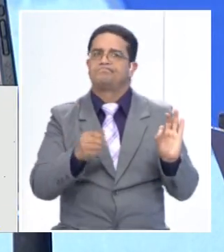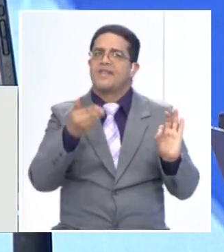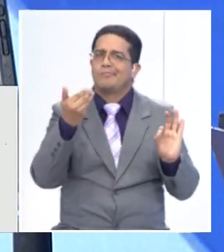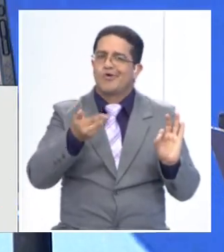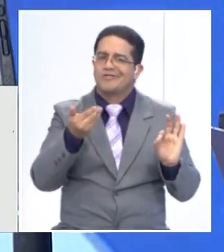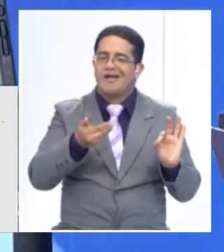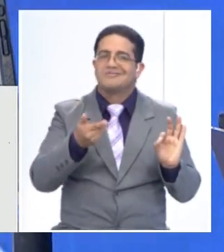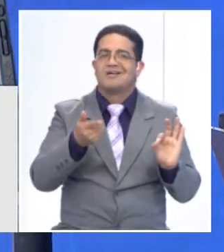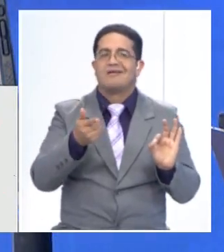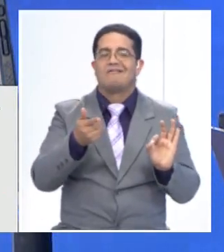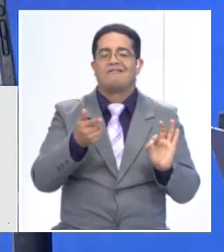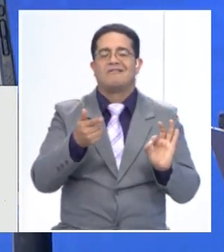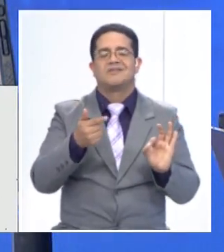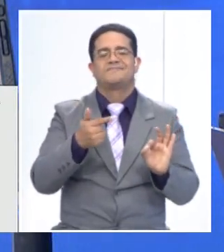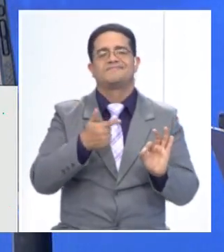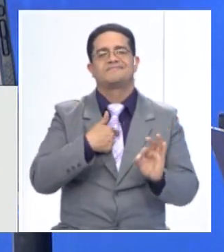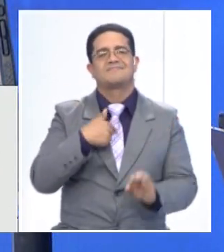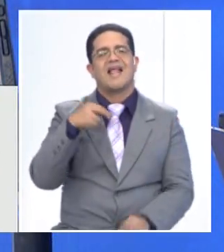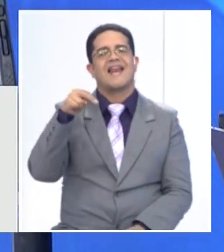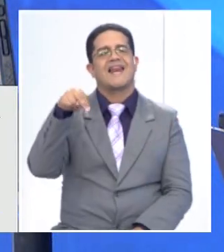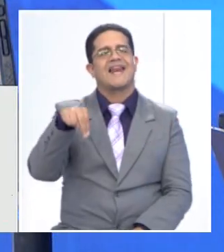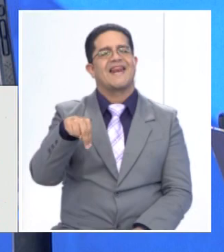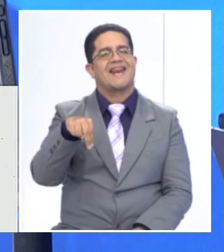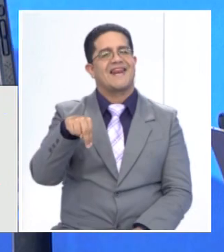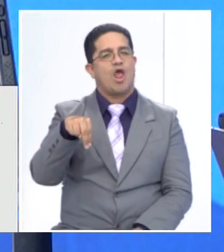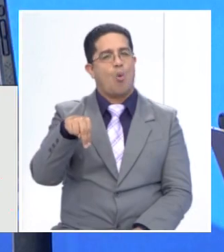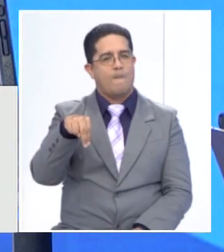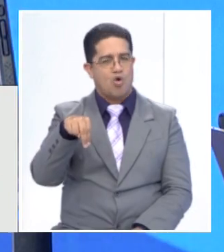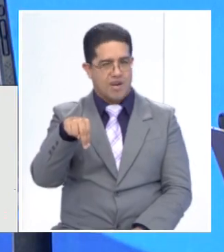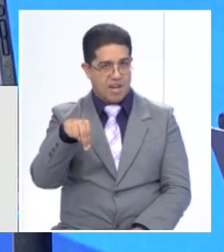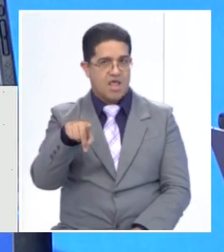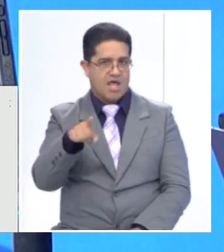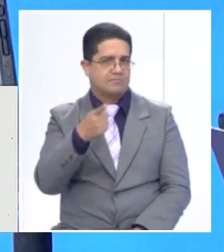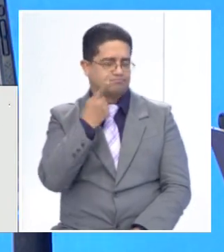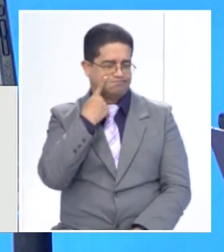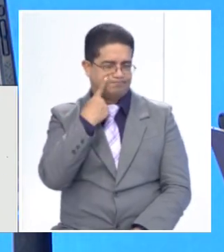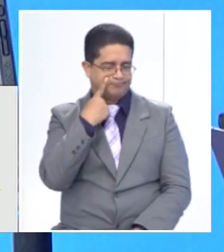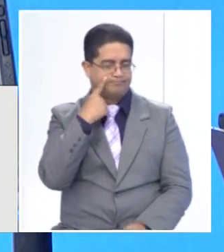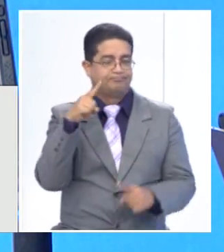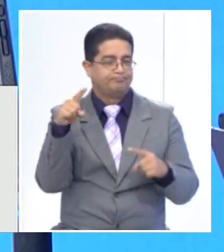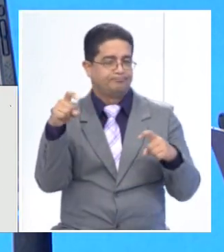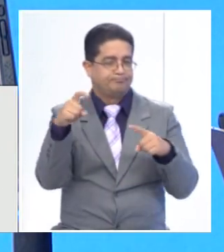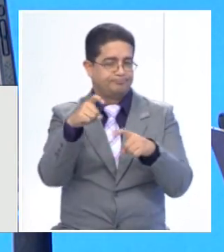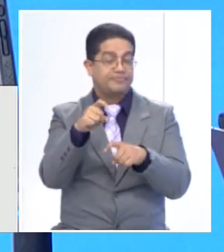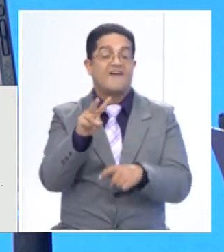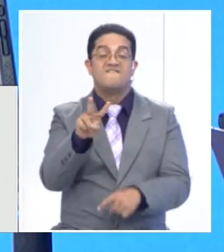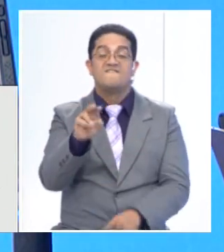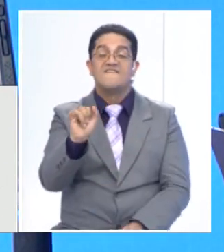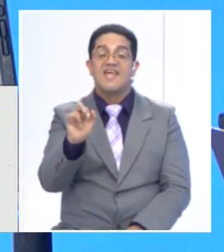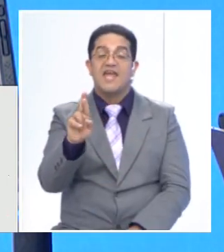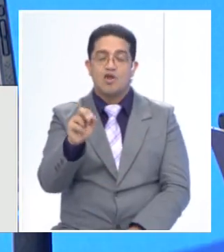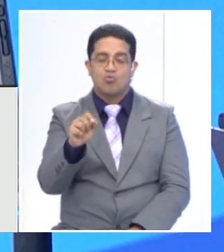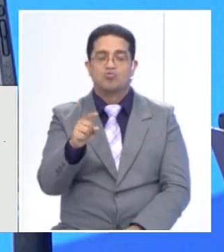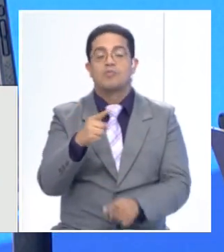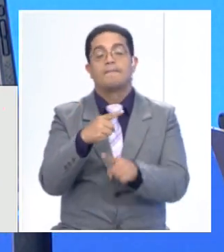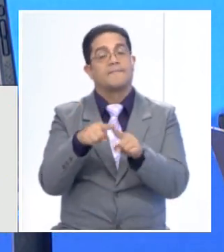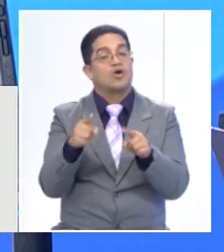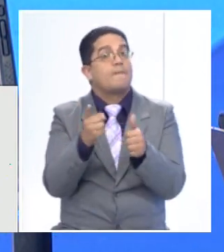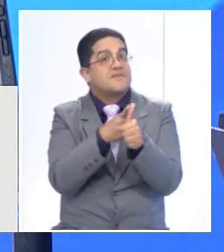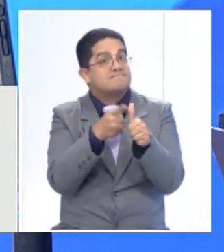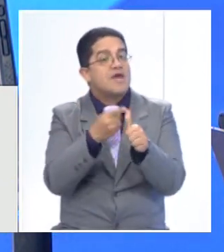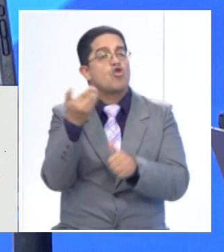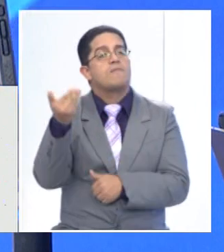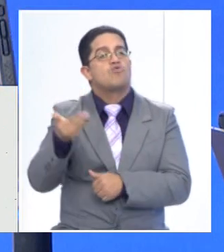que la neumonía viral es la neumonía más frecuente. Por eso tenemos siempre que acudir al